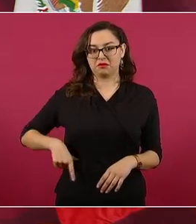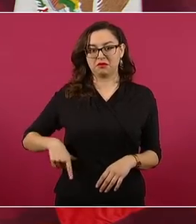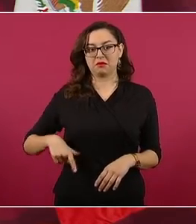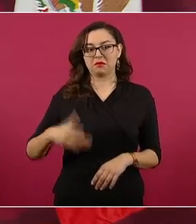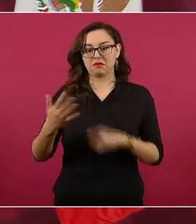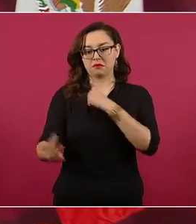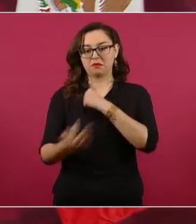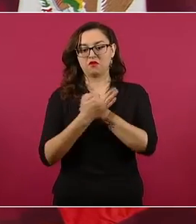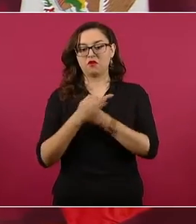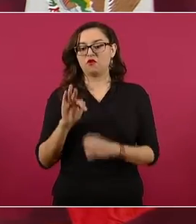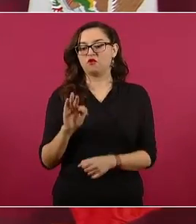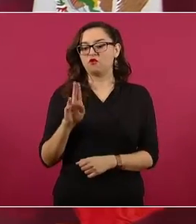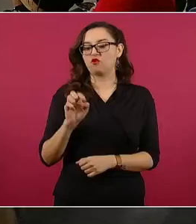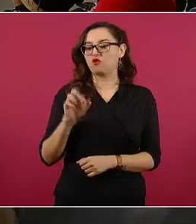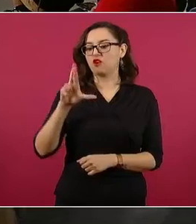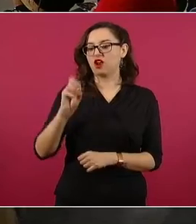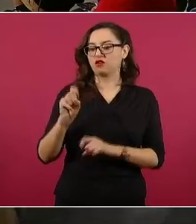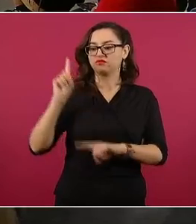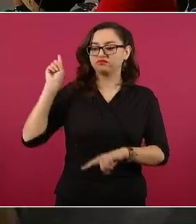escribió